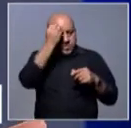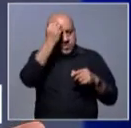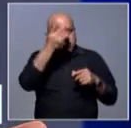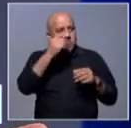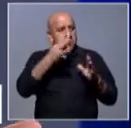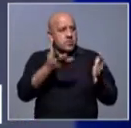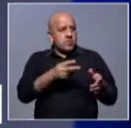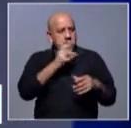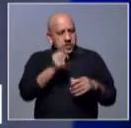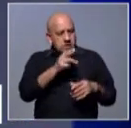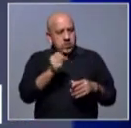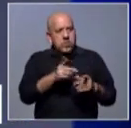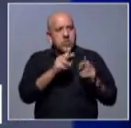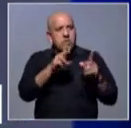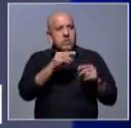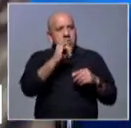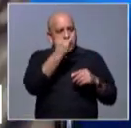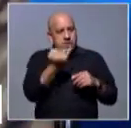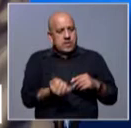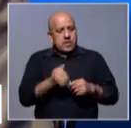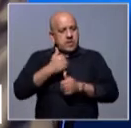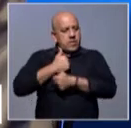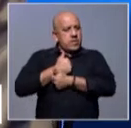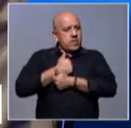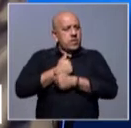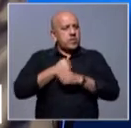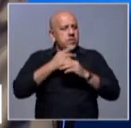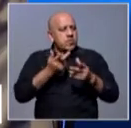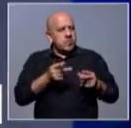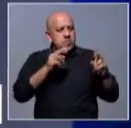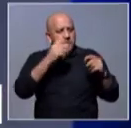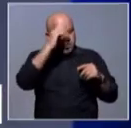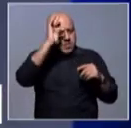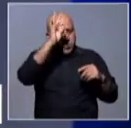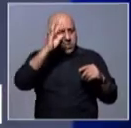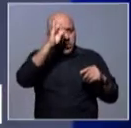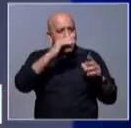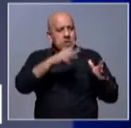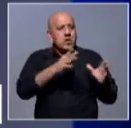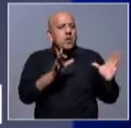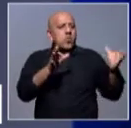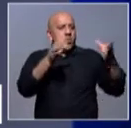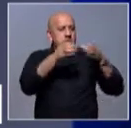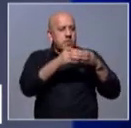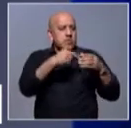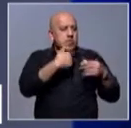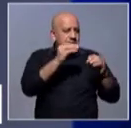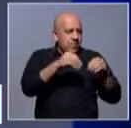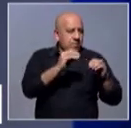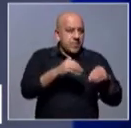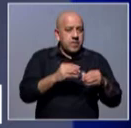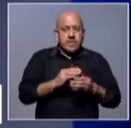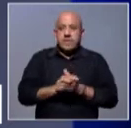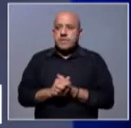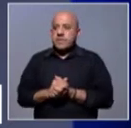alguna manera muy crítico que tiene usted con respecto a mannini cabildo abierto no abona la teoría frenteamplista de que la coalición presentada es débil y